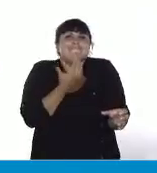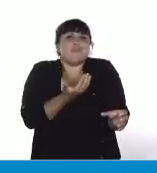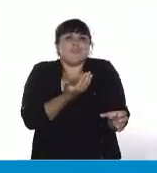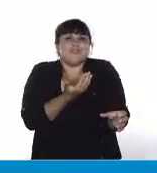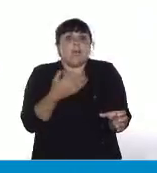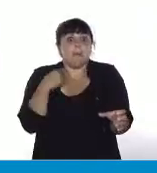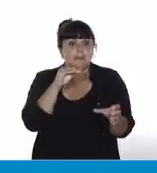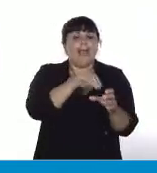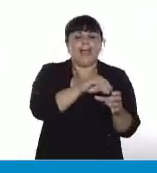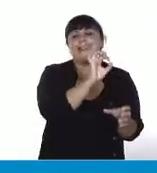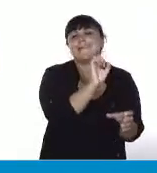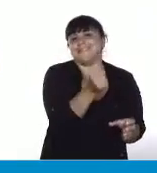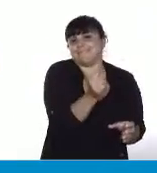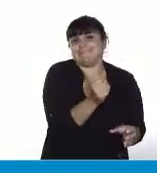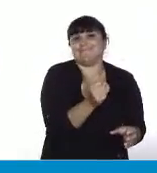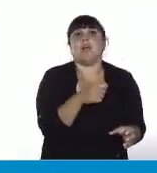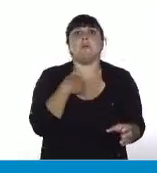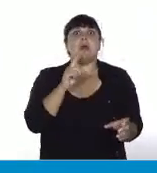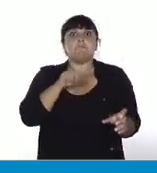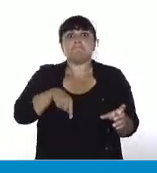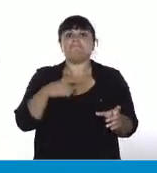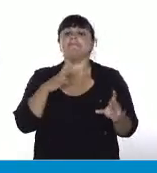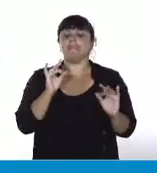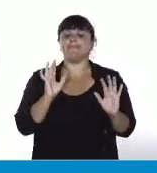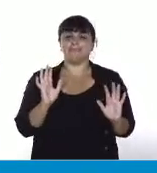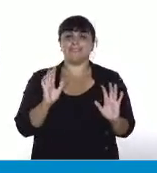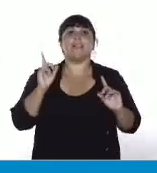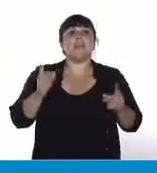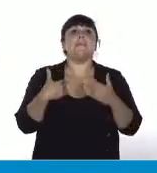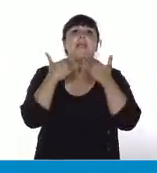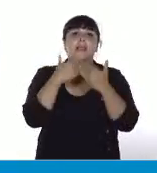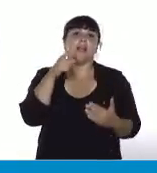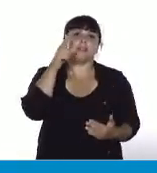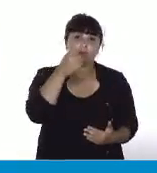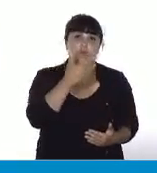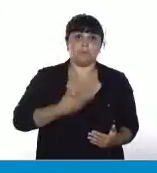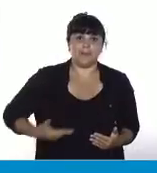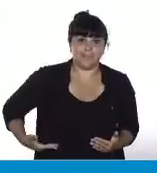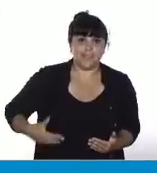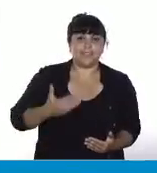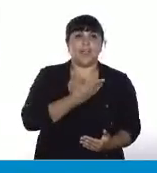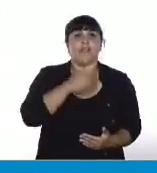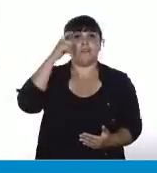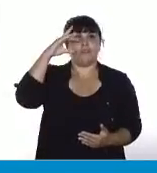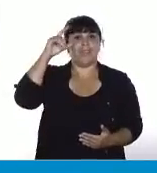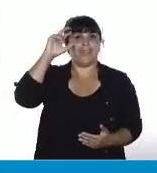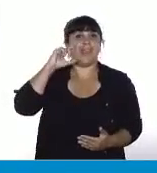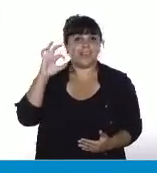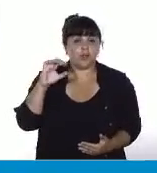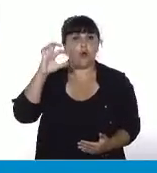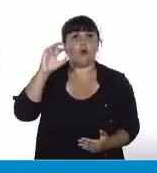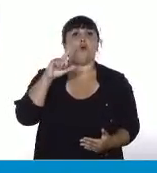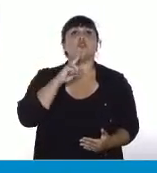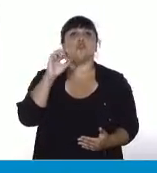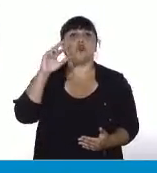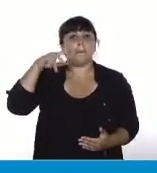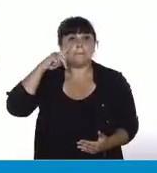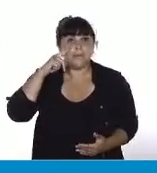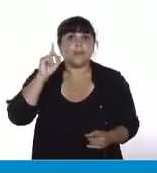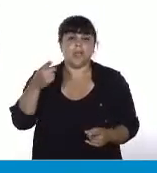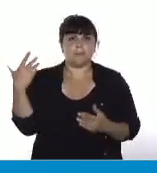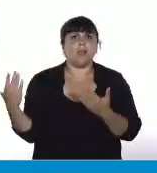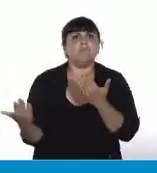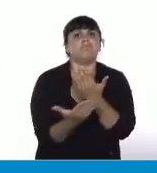Quiero también agradecer en particular a usted, presidente Federico Otermín, por el apoyo y el compromiso con el proyecto y